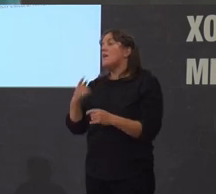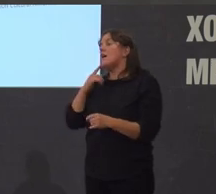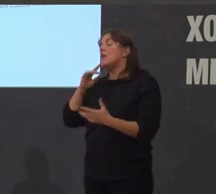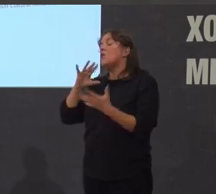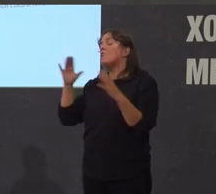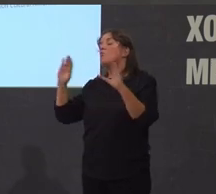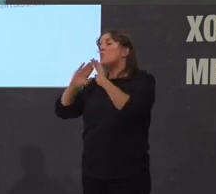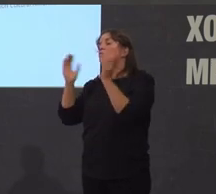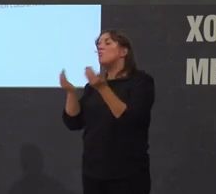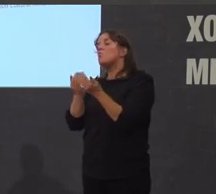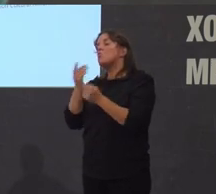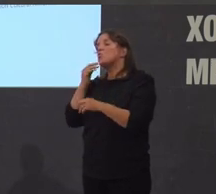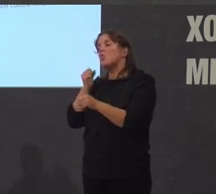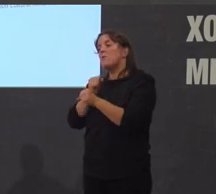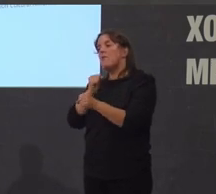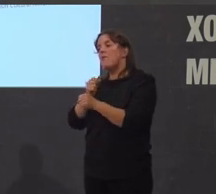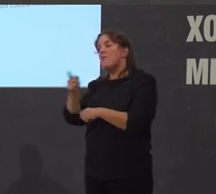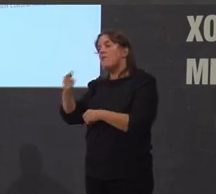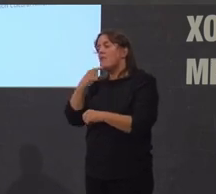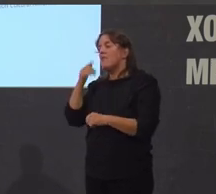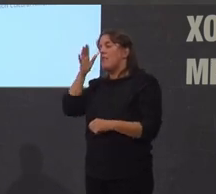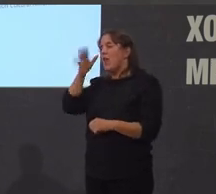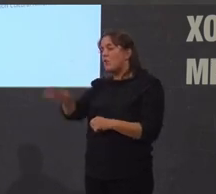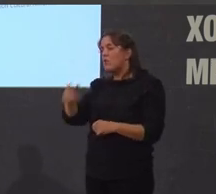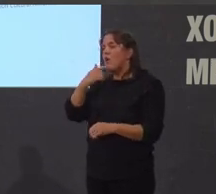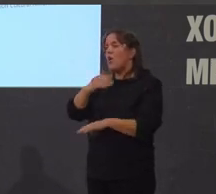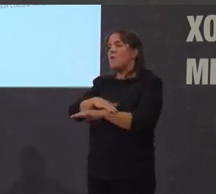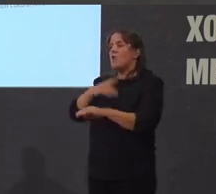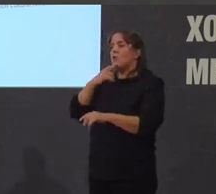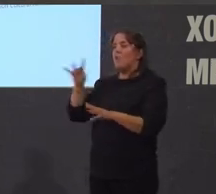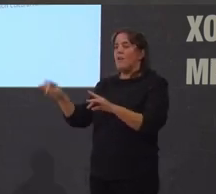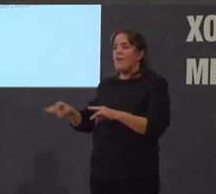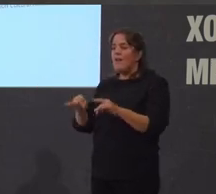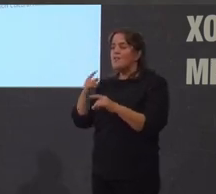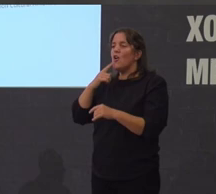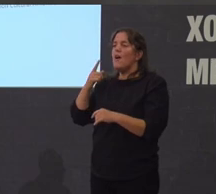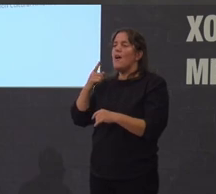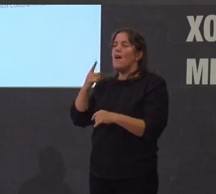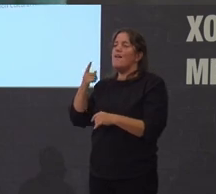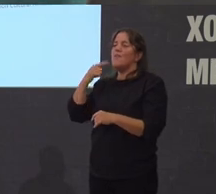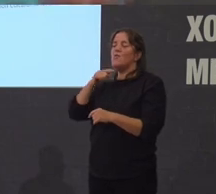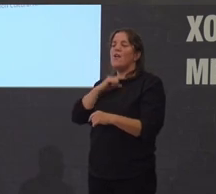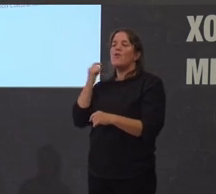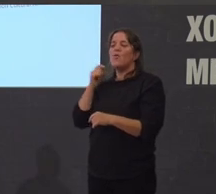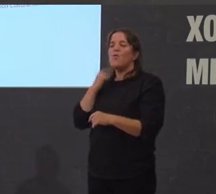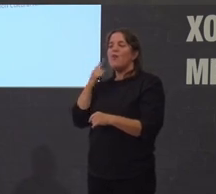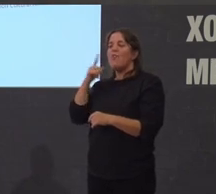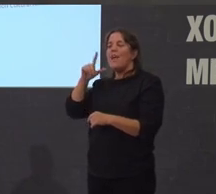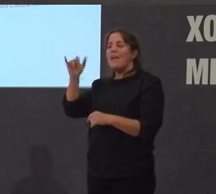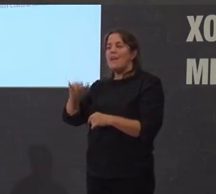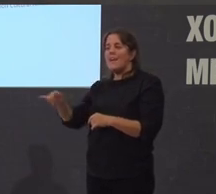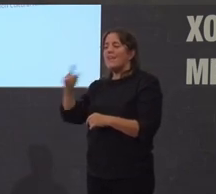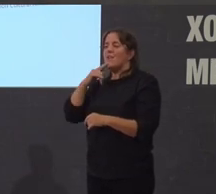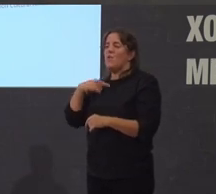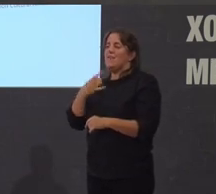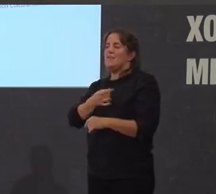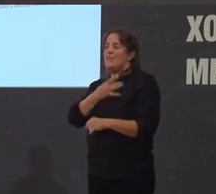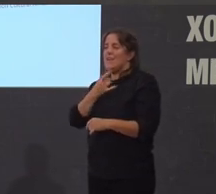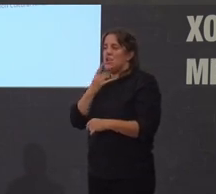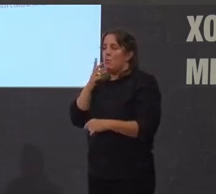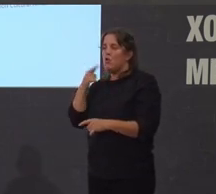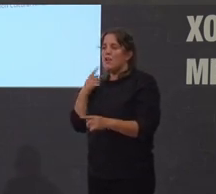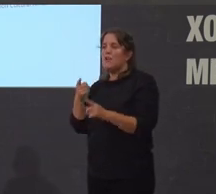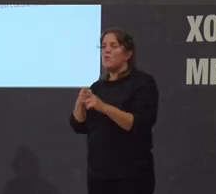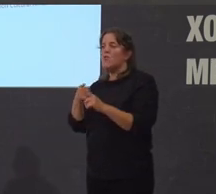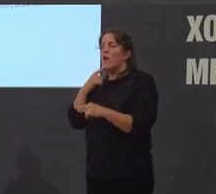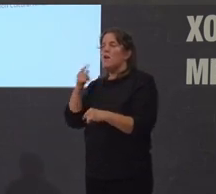denuncia a los gobernadores por tráfico de fariña a don leandro cura de lérez de dirigente sindical por manejar los cupos